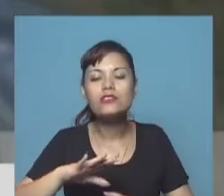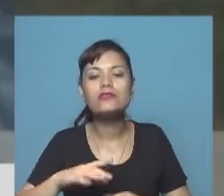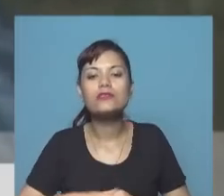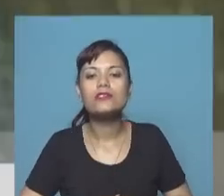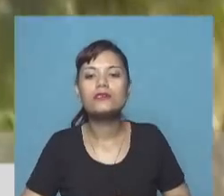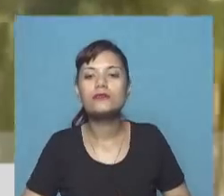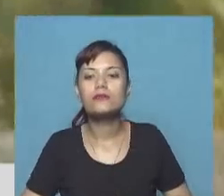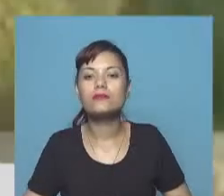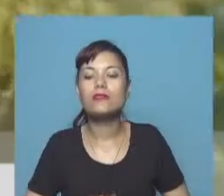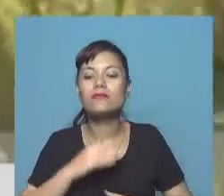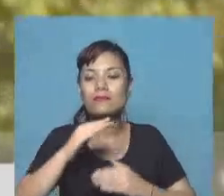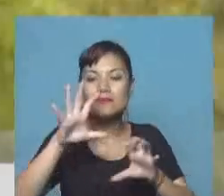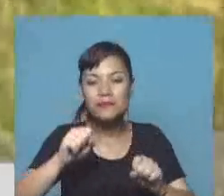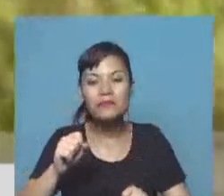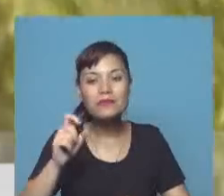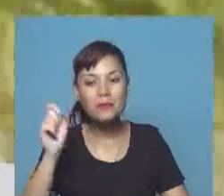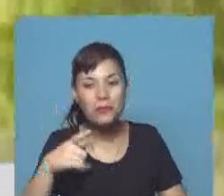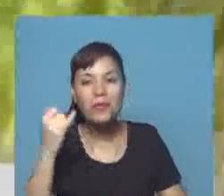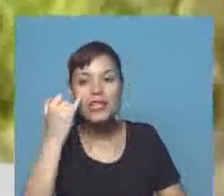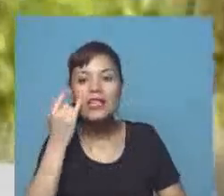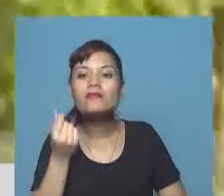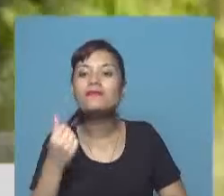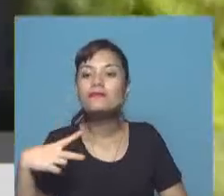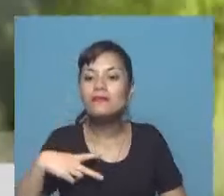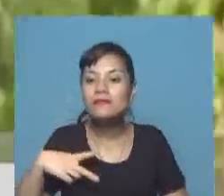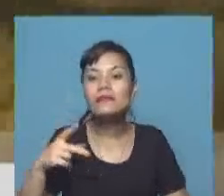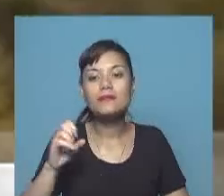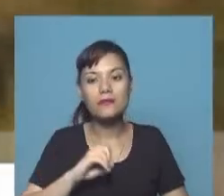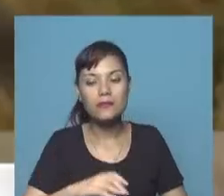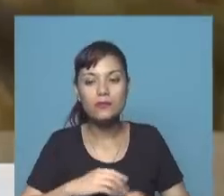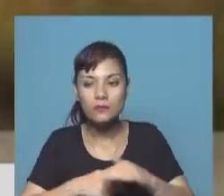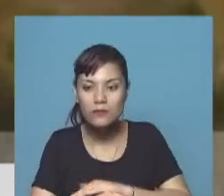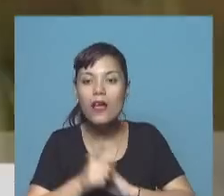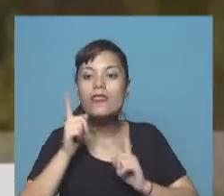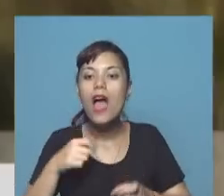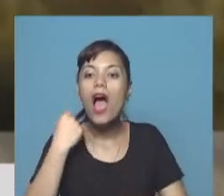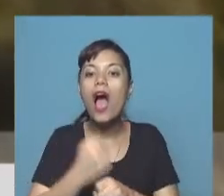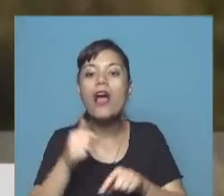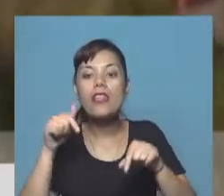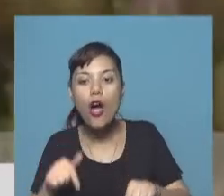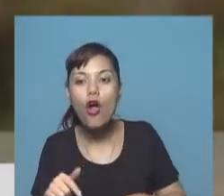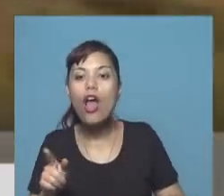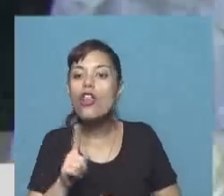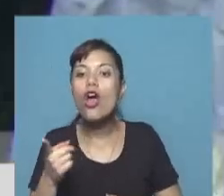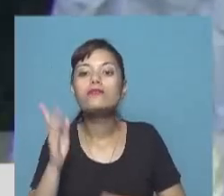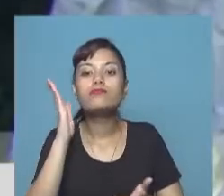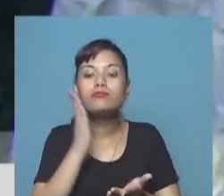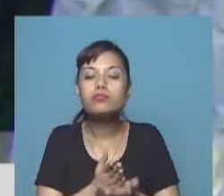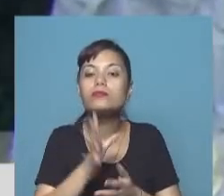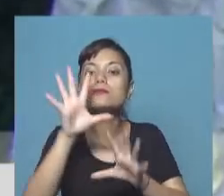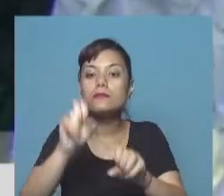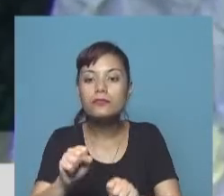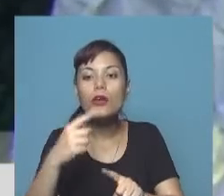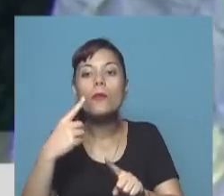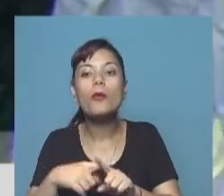operaciones con recursos de procedencia ilícita y enriquecimiento ilícito. Sin embargo, hasta ahora no se le notificó una orden de